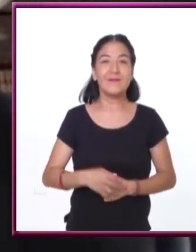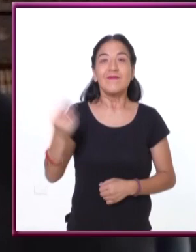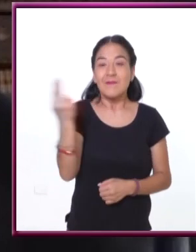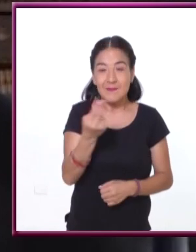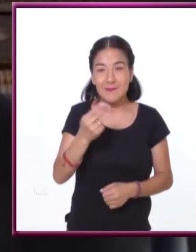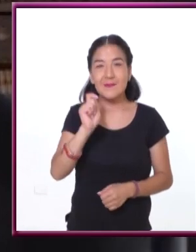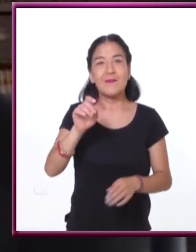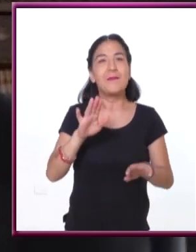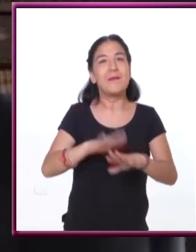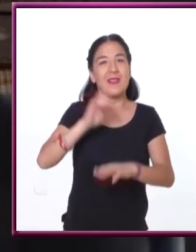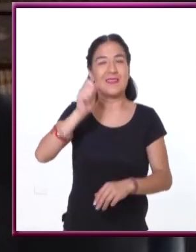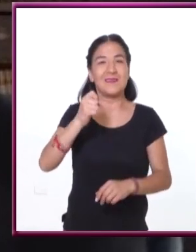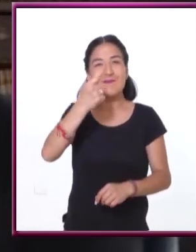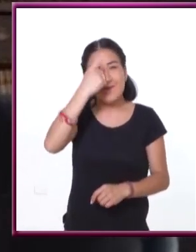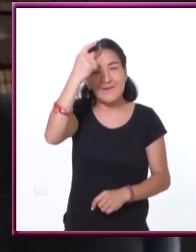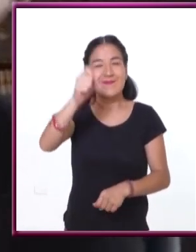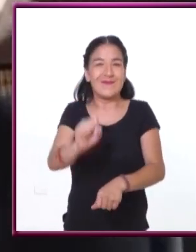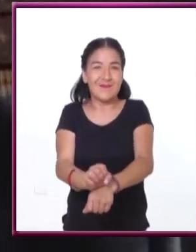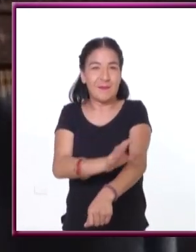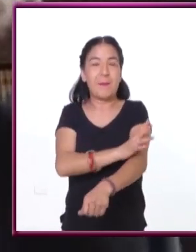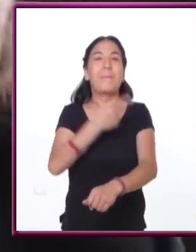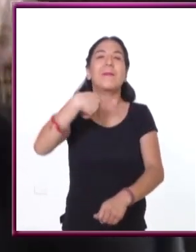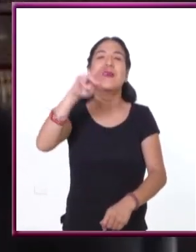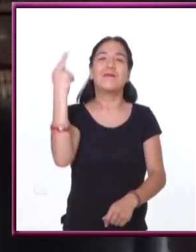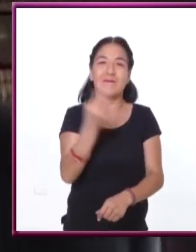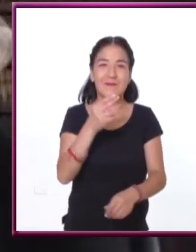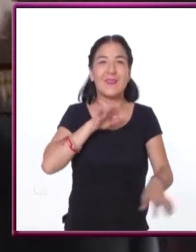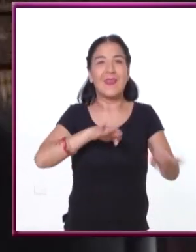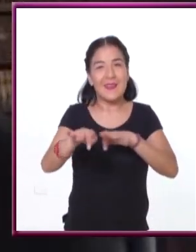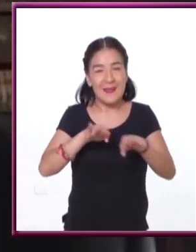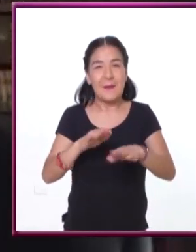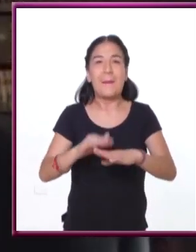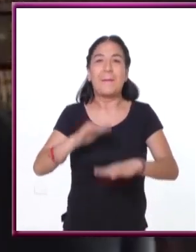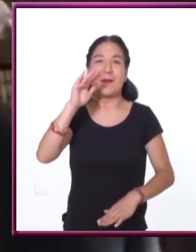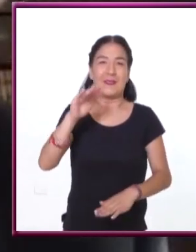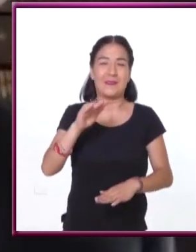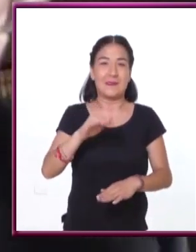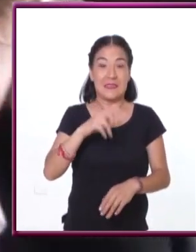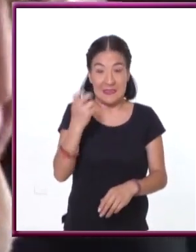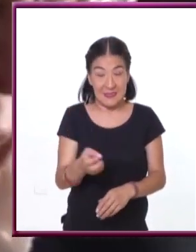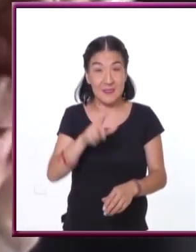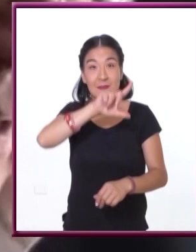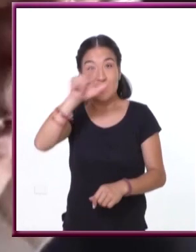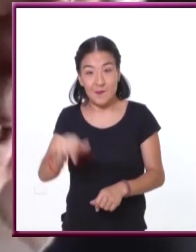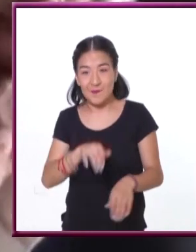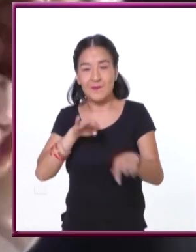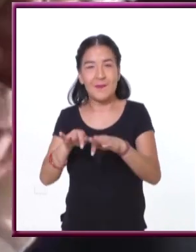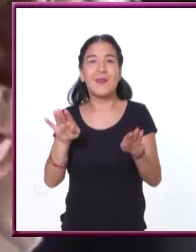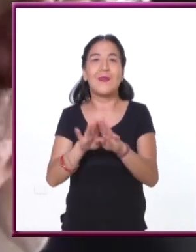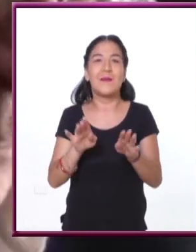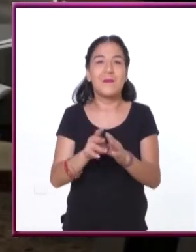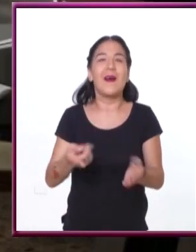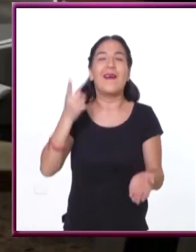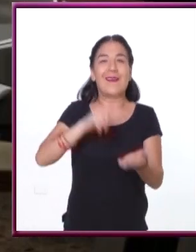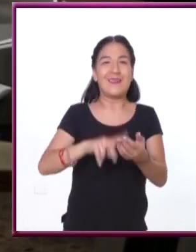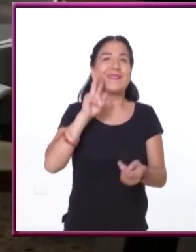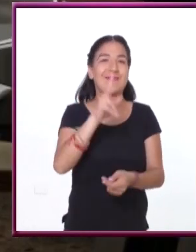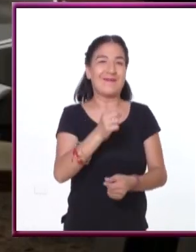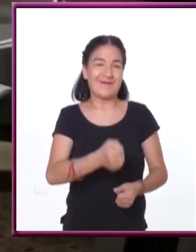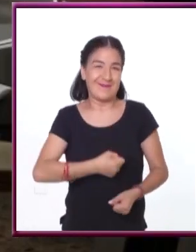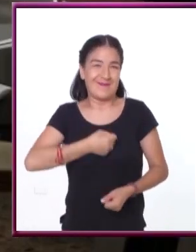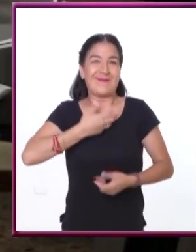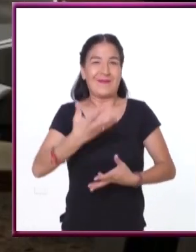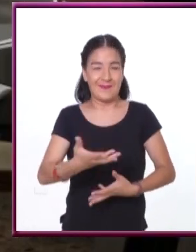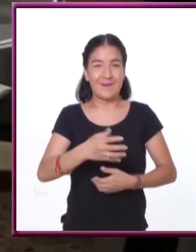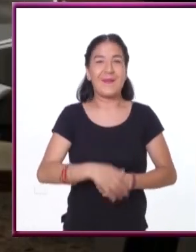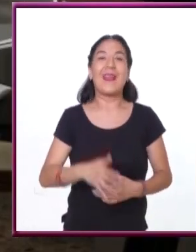se necesita un poco de inspiración, pero hay que trabajar y trabajando se encuentra la inspiración. Pues muchas